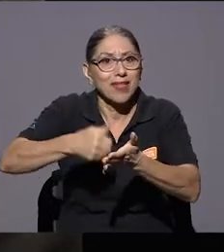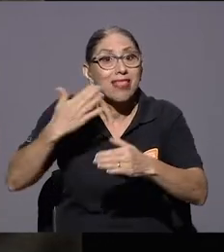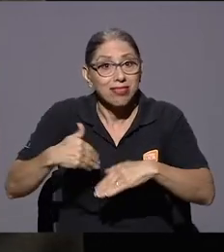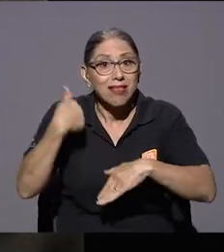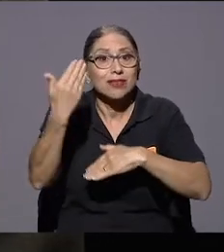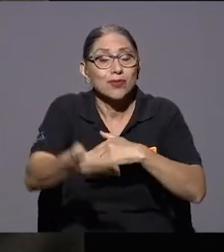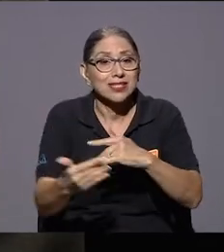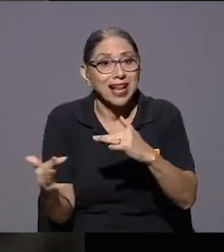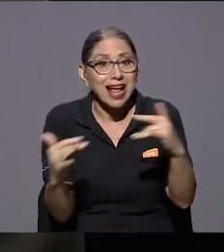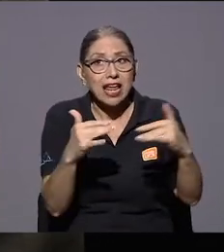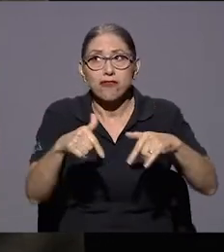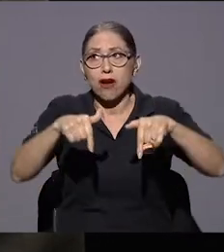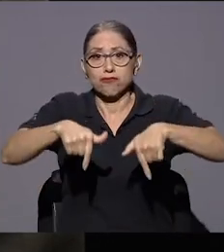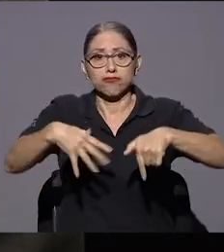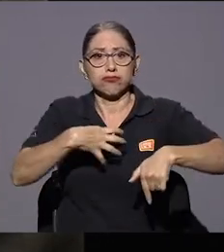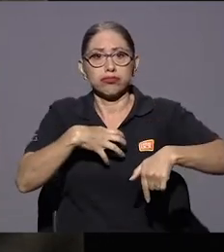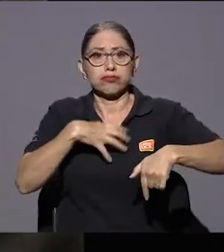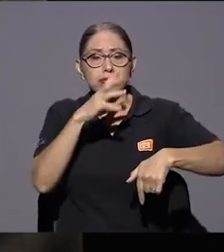Civil, y